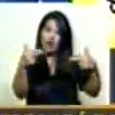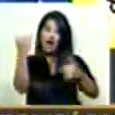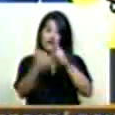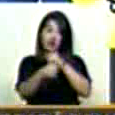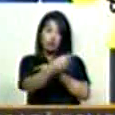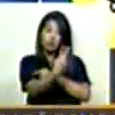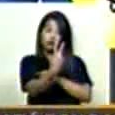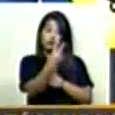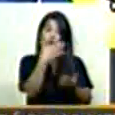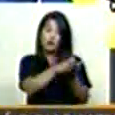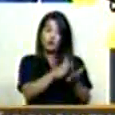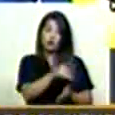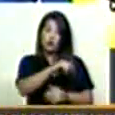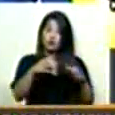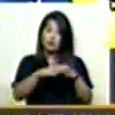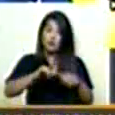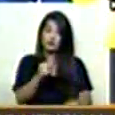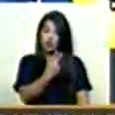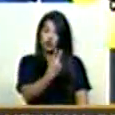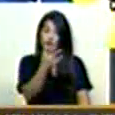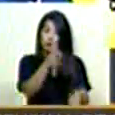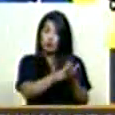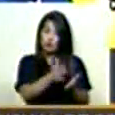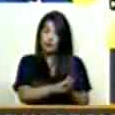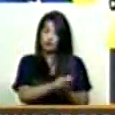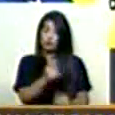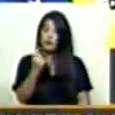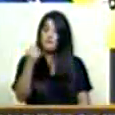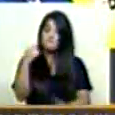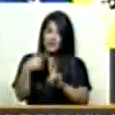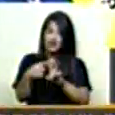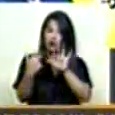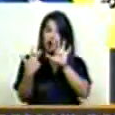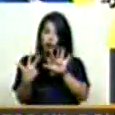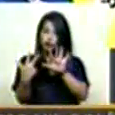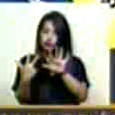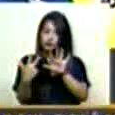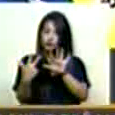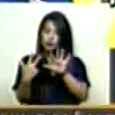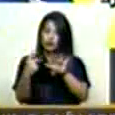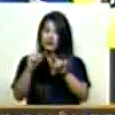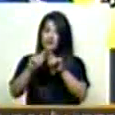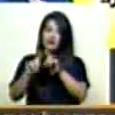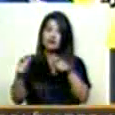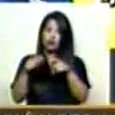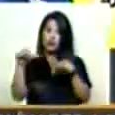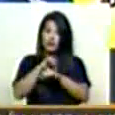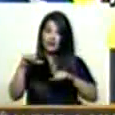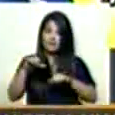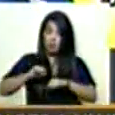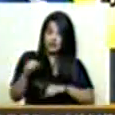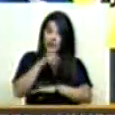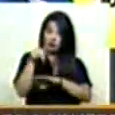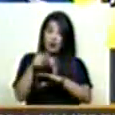de la fuerza de seguridad y ocho oficiales de nuestra querida policía